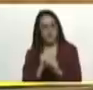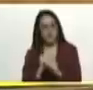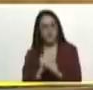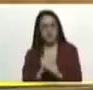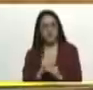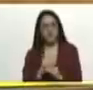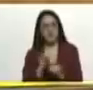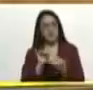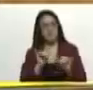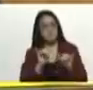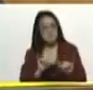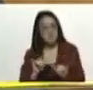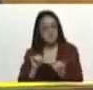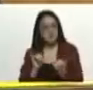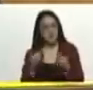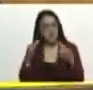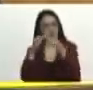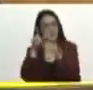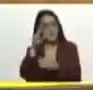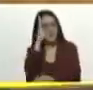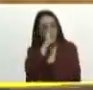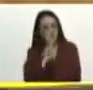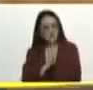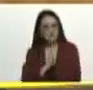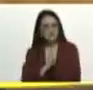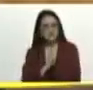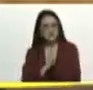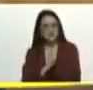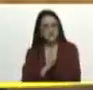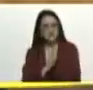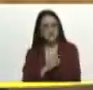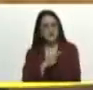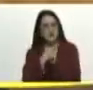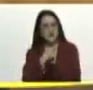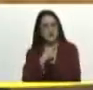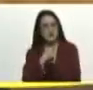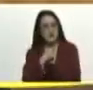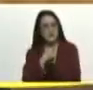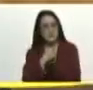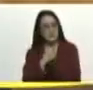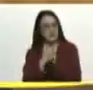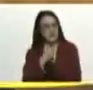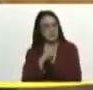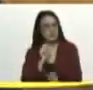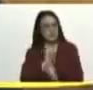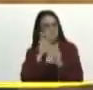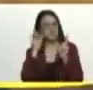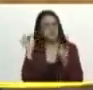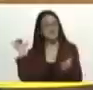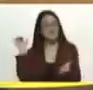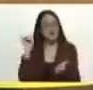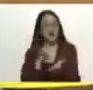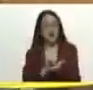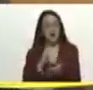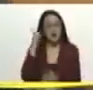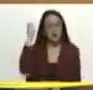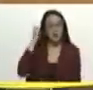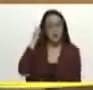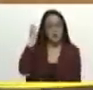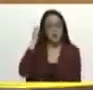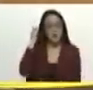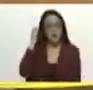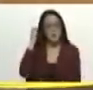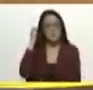lo mismo. La élite brasileña le encantaba despertarse, viajar a Europa